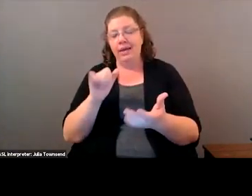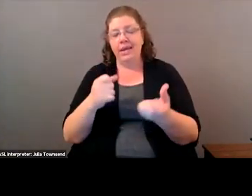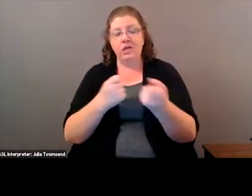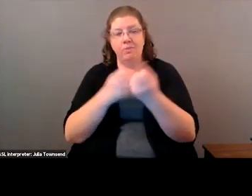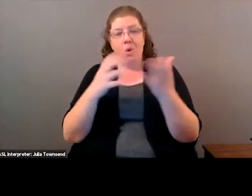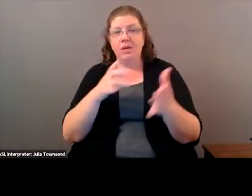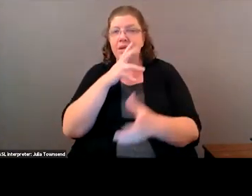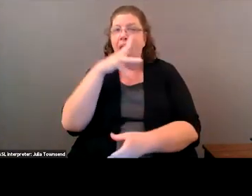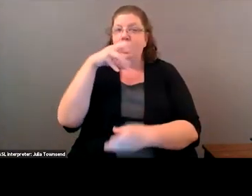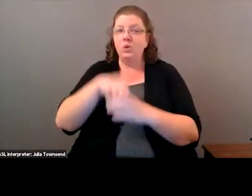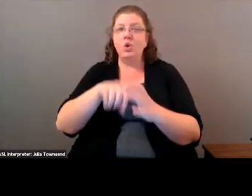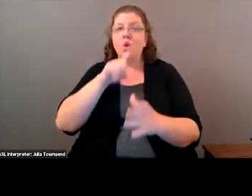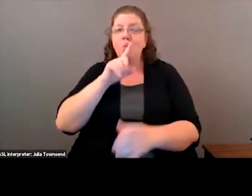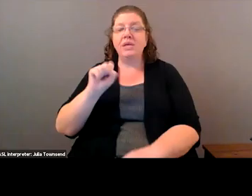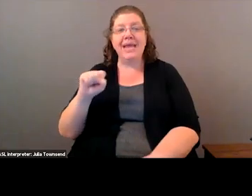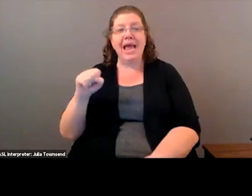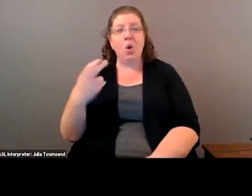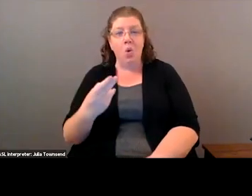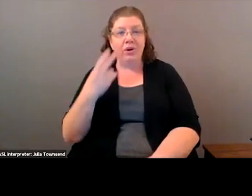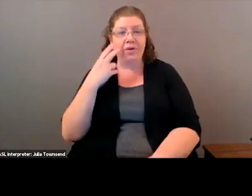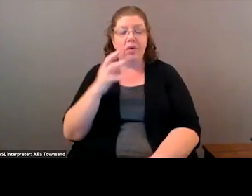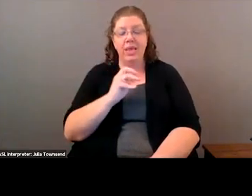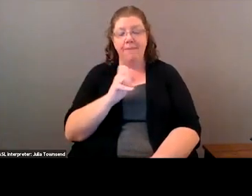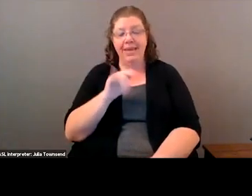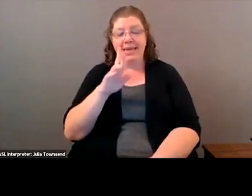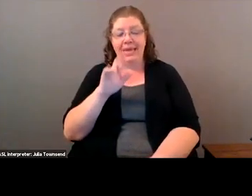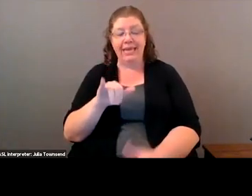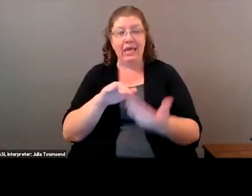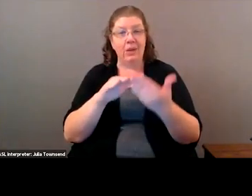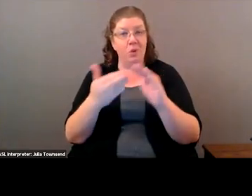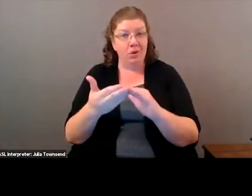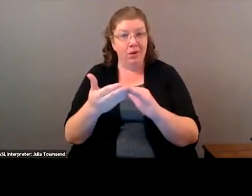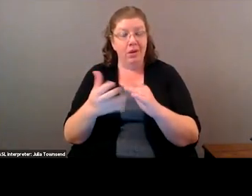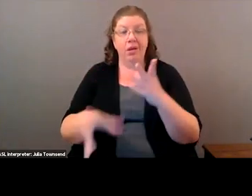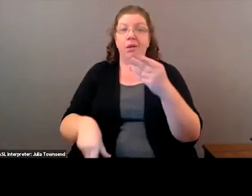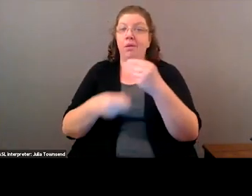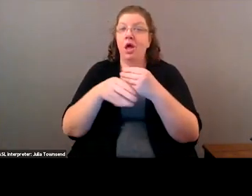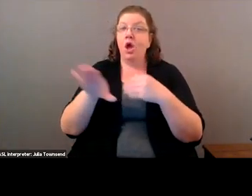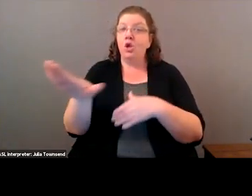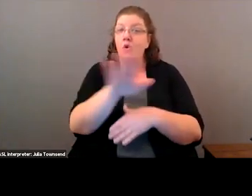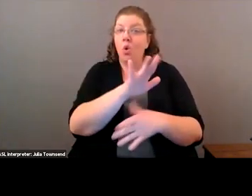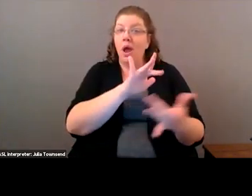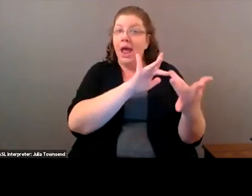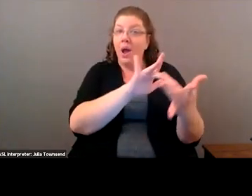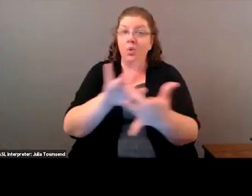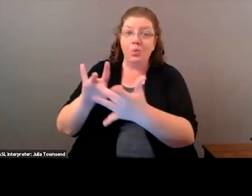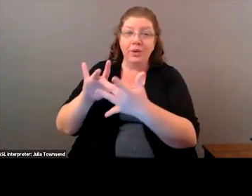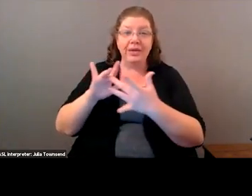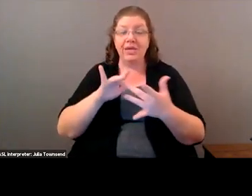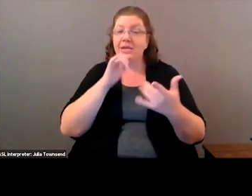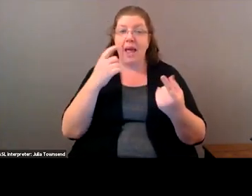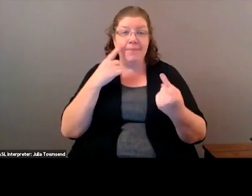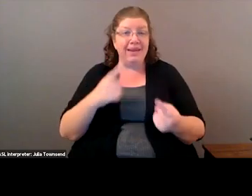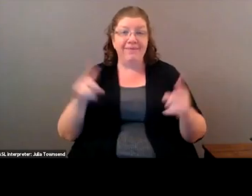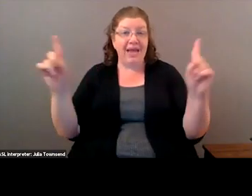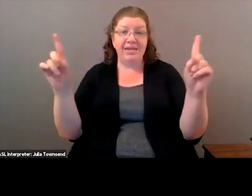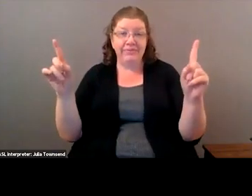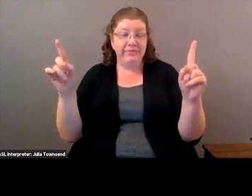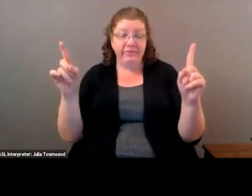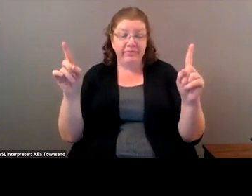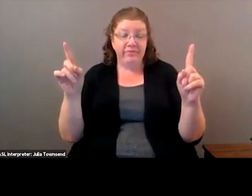que nada pues fue por parte del personal de los empleados y la